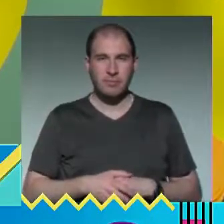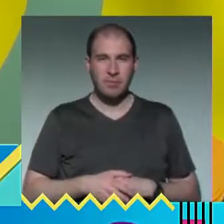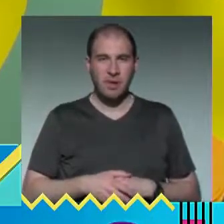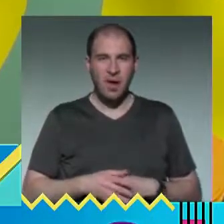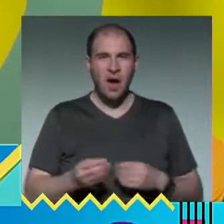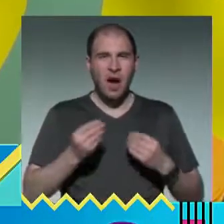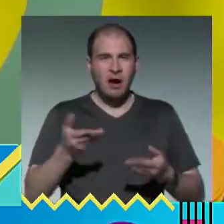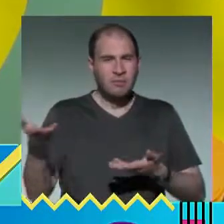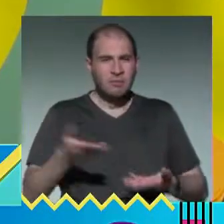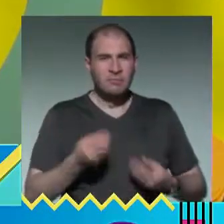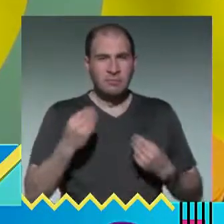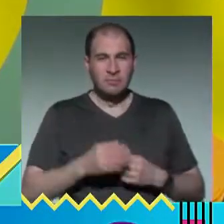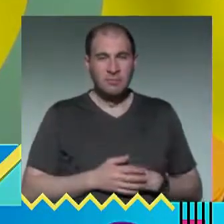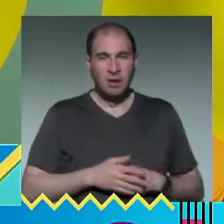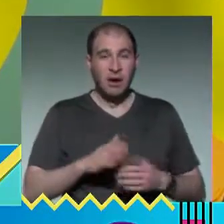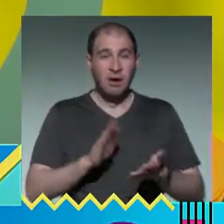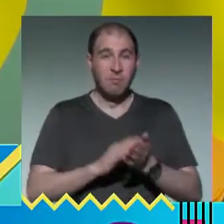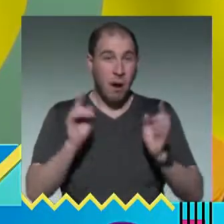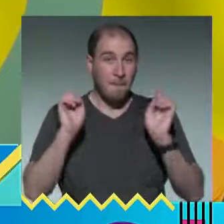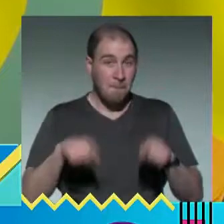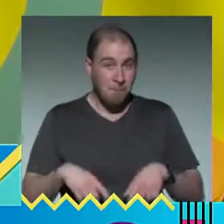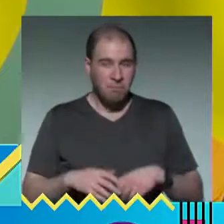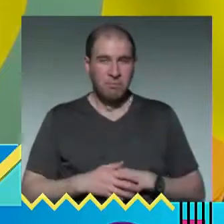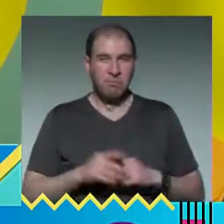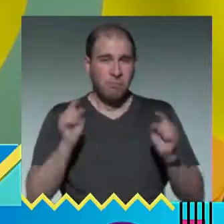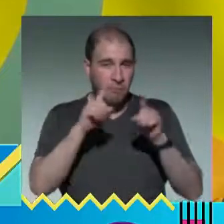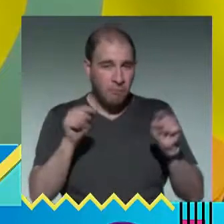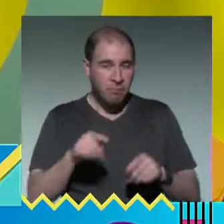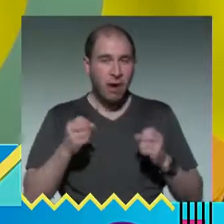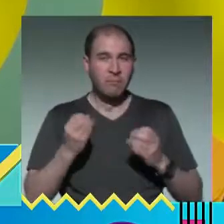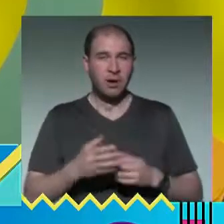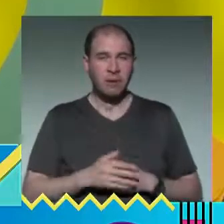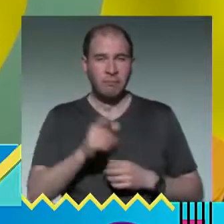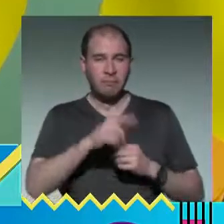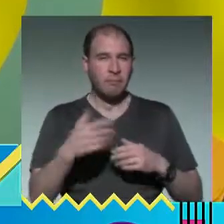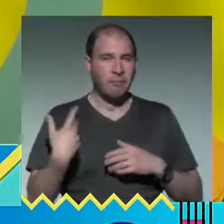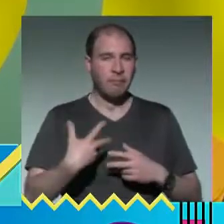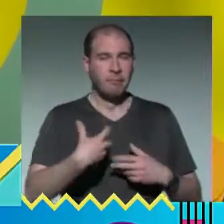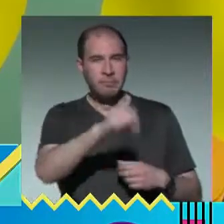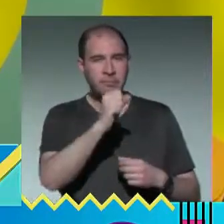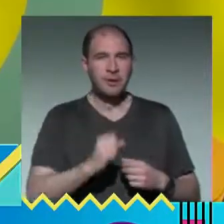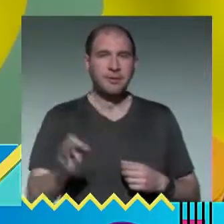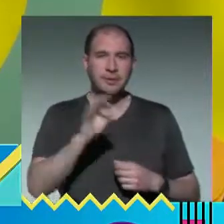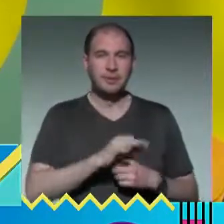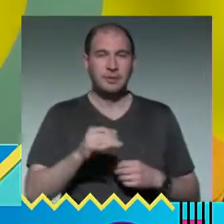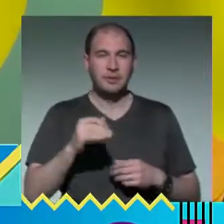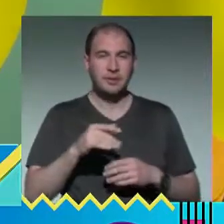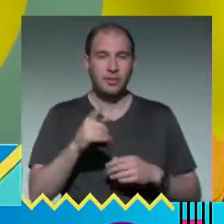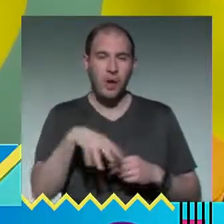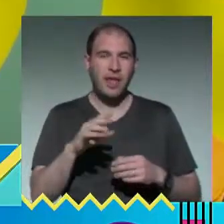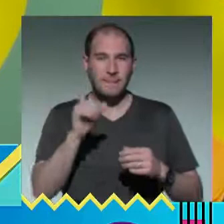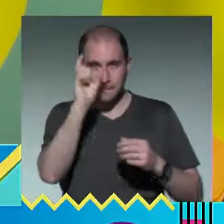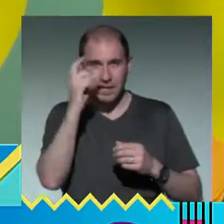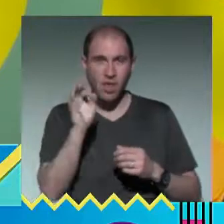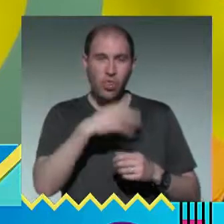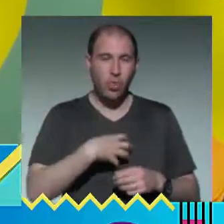¿cómo es recibido? Y con un signo de interrogación por parte de los encomenderos o de los que estaban a cargo de las minas o de